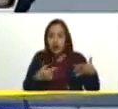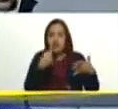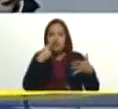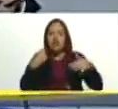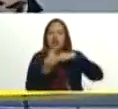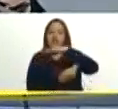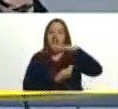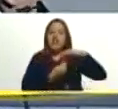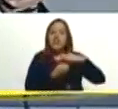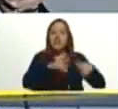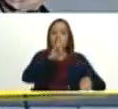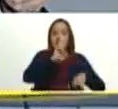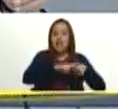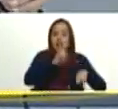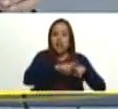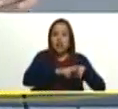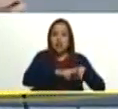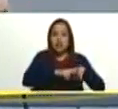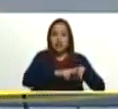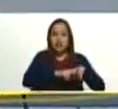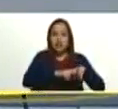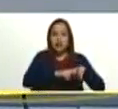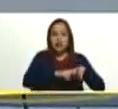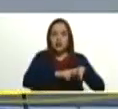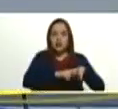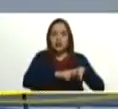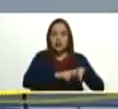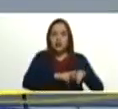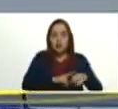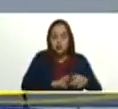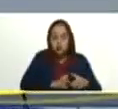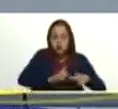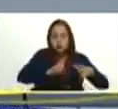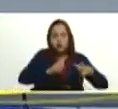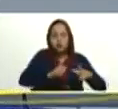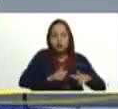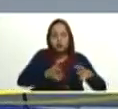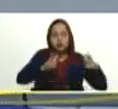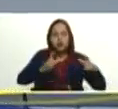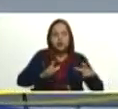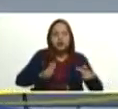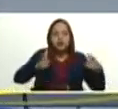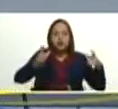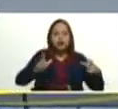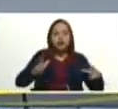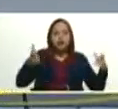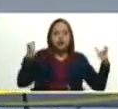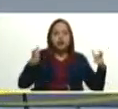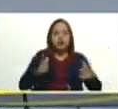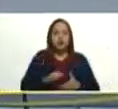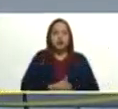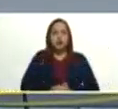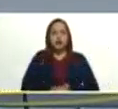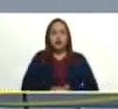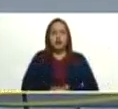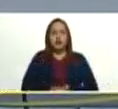negra grew, creció and sprouted again.